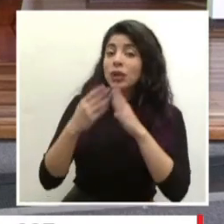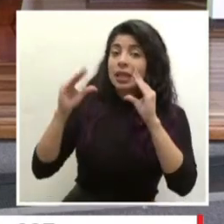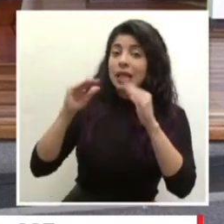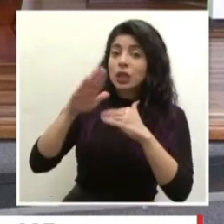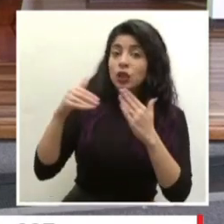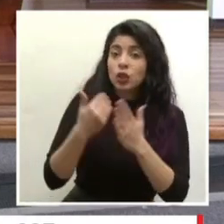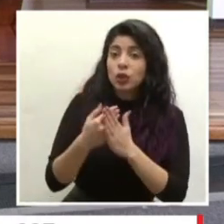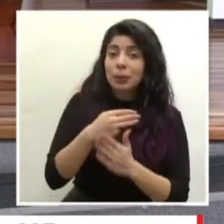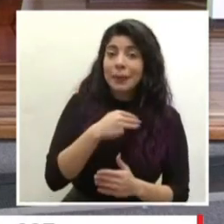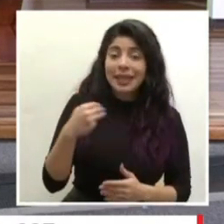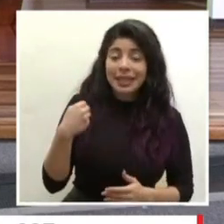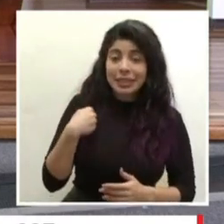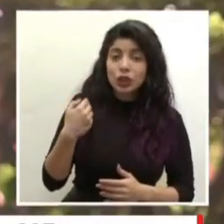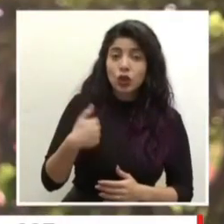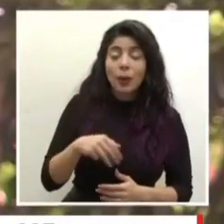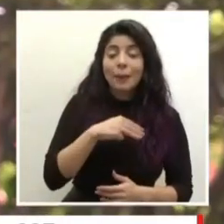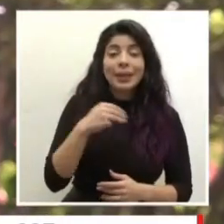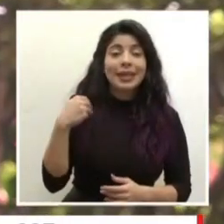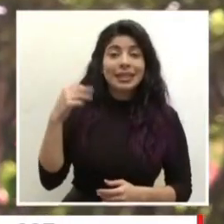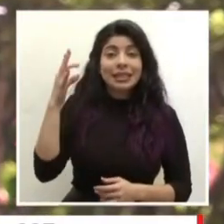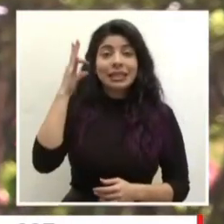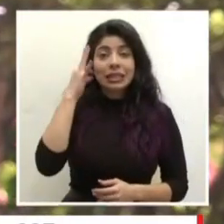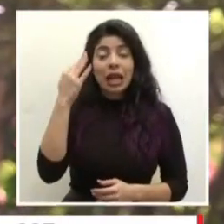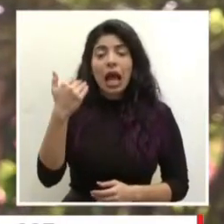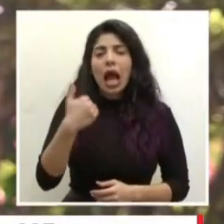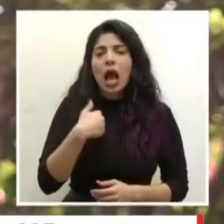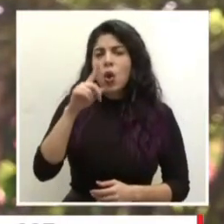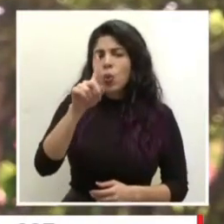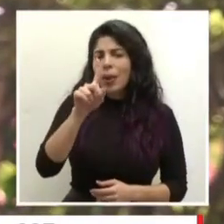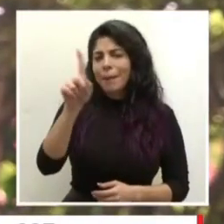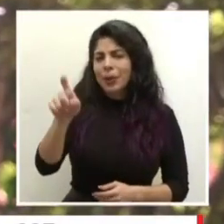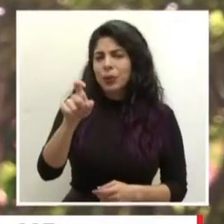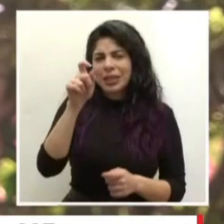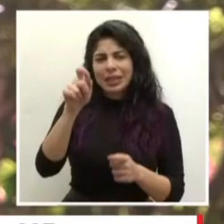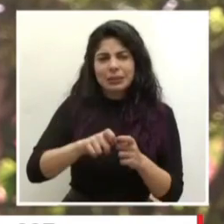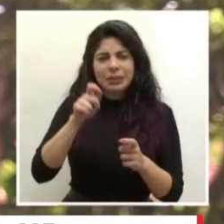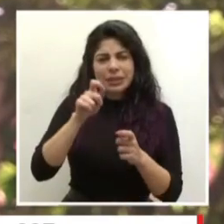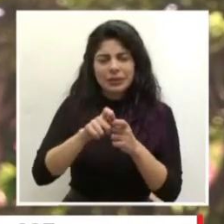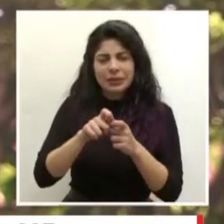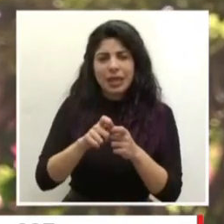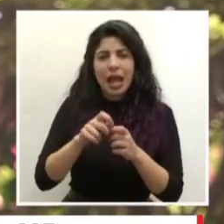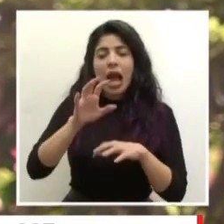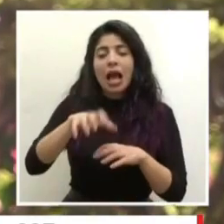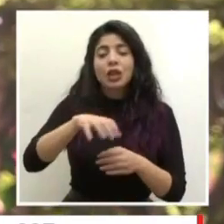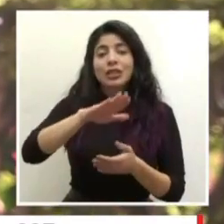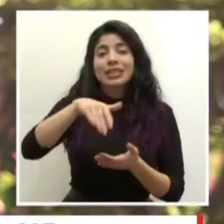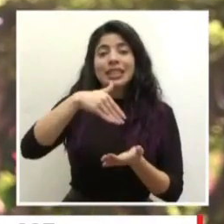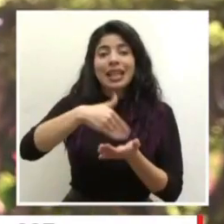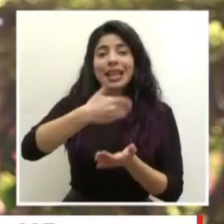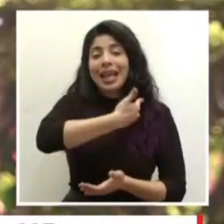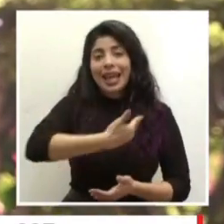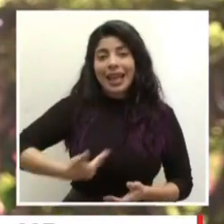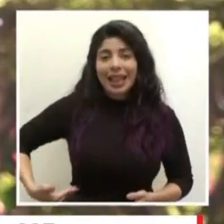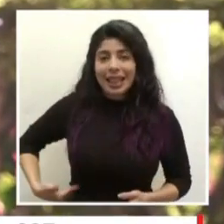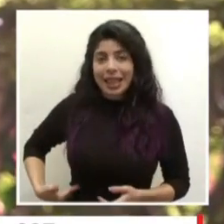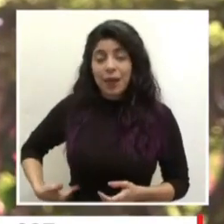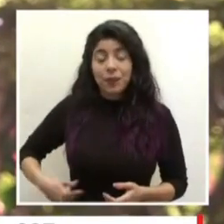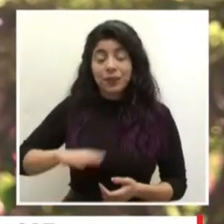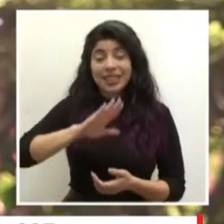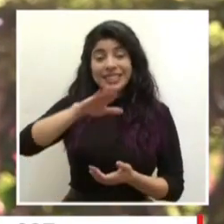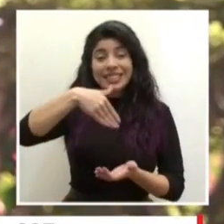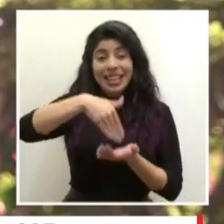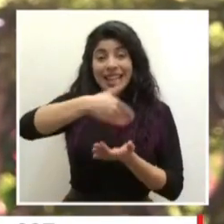señor ministro, señora ministra. Tenemos una consulta puntual en cuanto al Cantón Central de Heredia. El Cantón